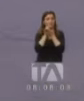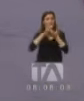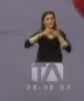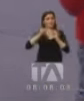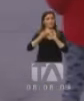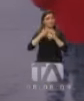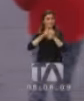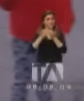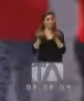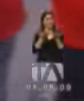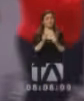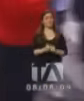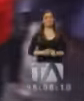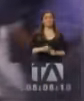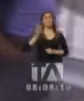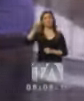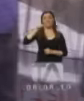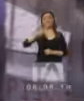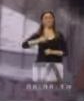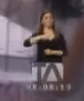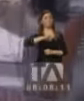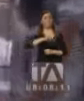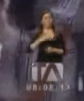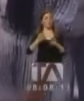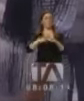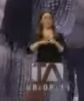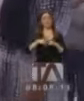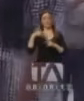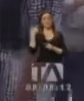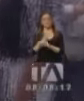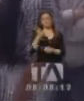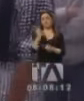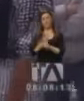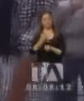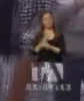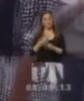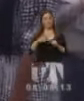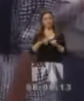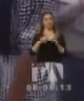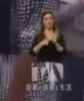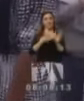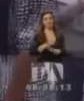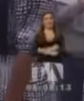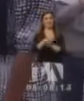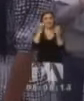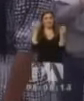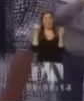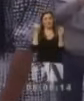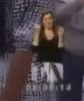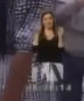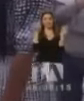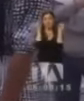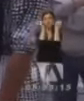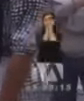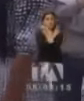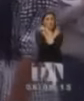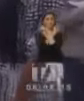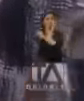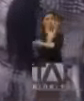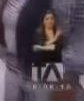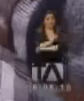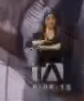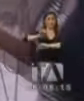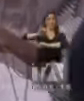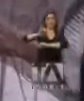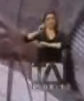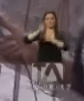tema de movilidad? Claro, nosotros queremos que ya continúe ya los trabajos, porque esto es terrible. A la mañana no se puede salir a la occidental, se